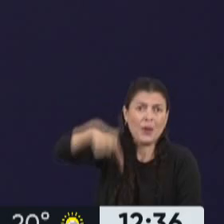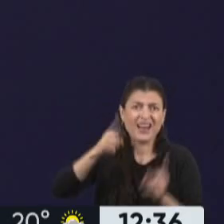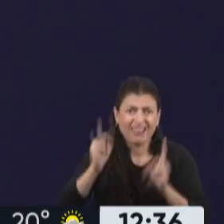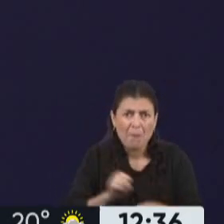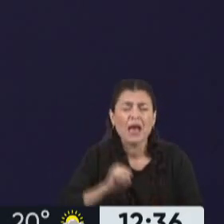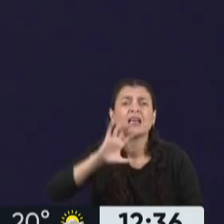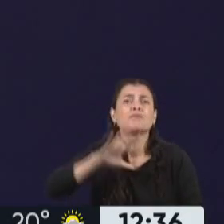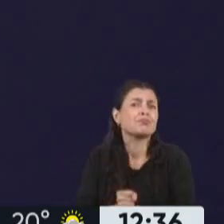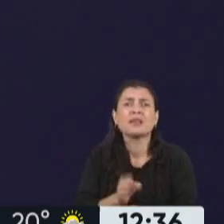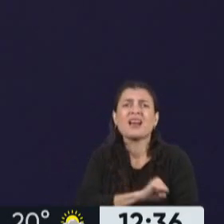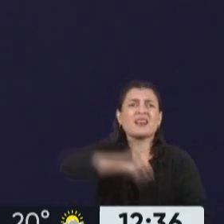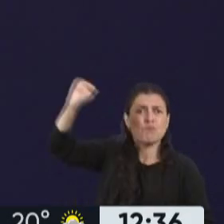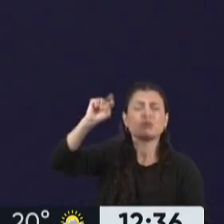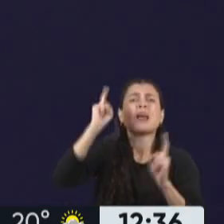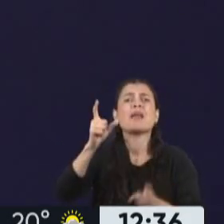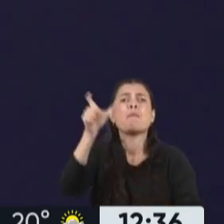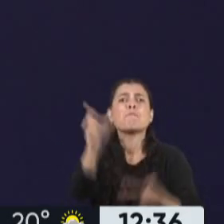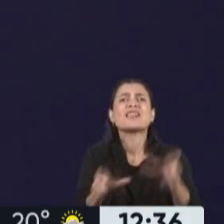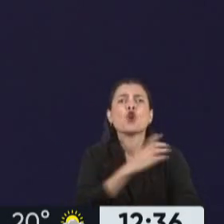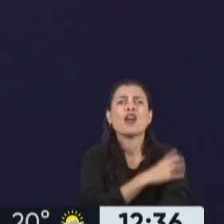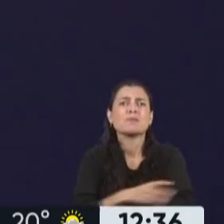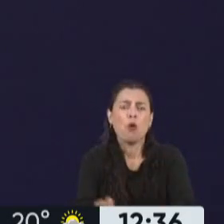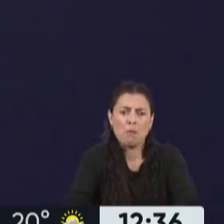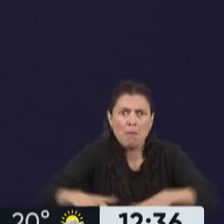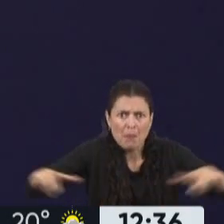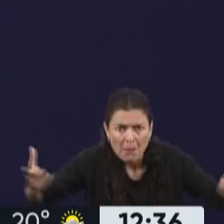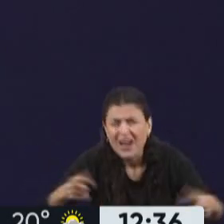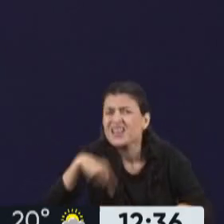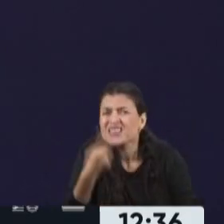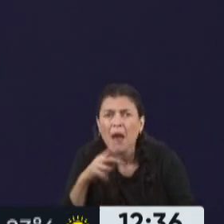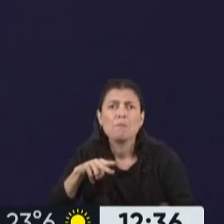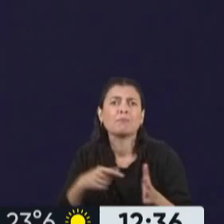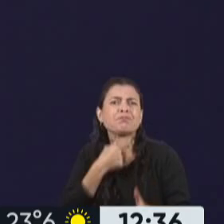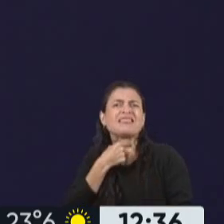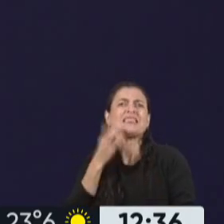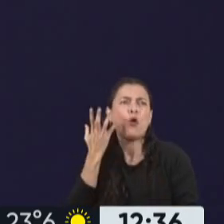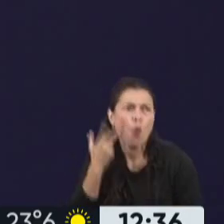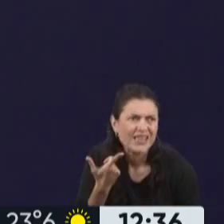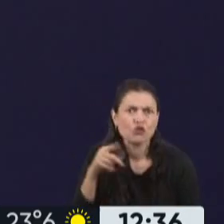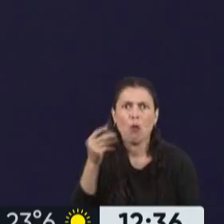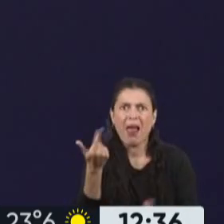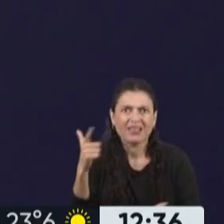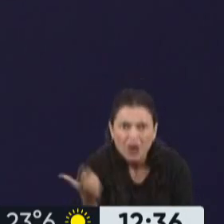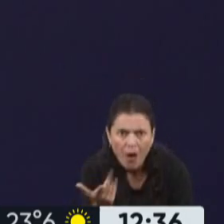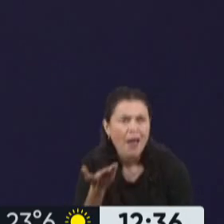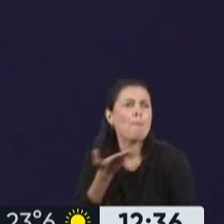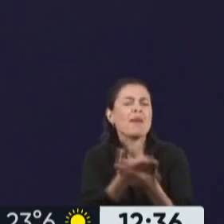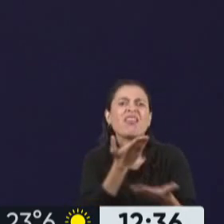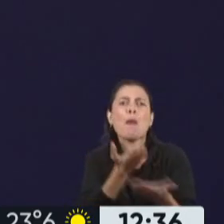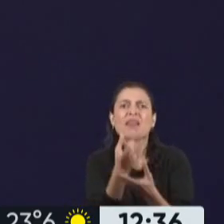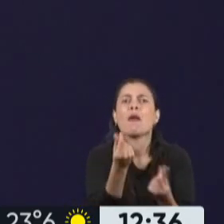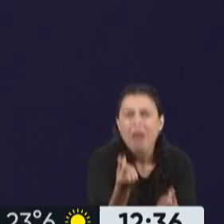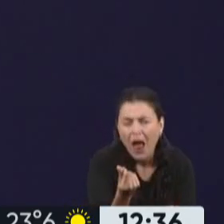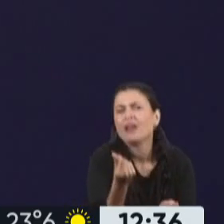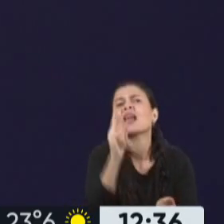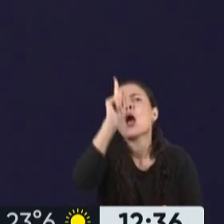en el aumento de la pobreza. Esta lógica de recurrir al fondo cada vez que estaba la Argentina por estallar por